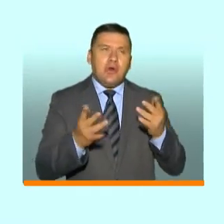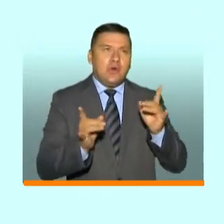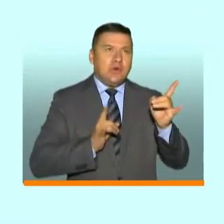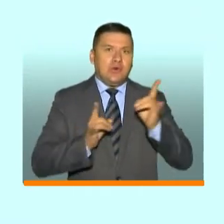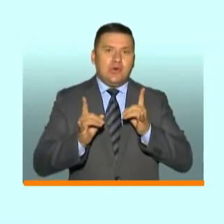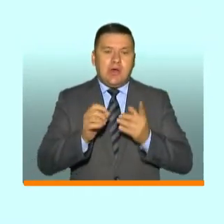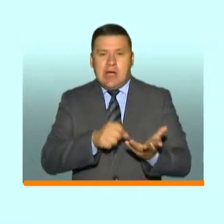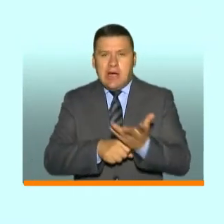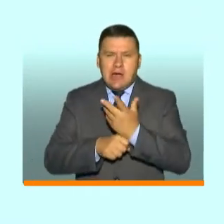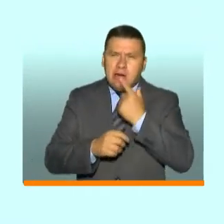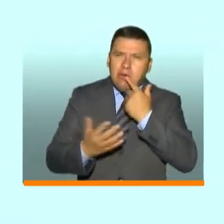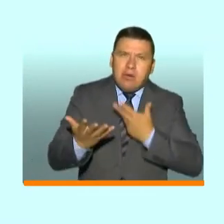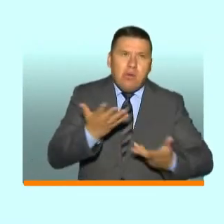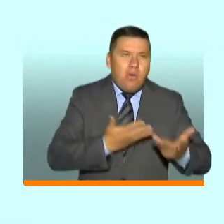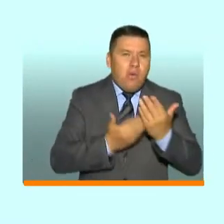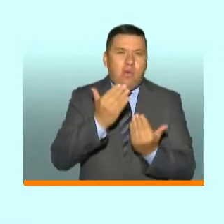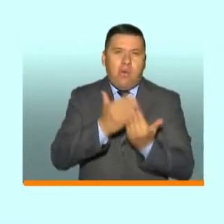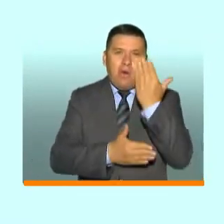inspirarte.